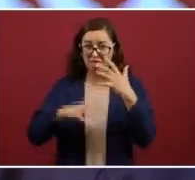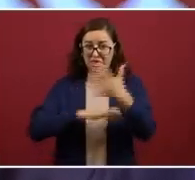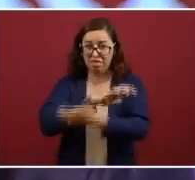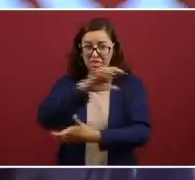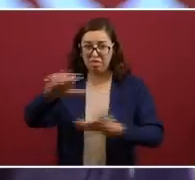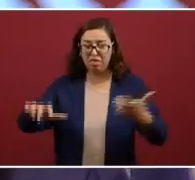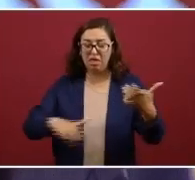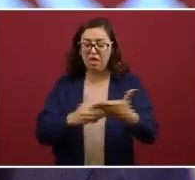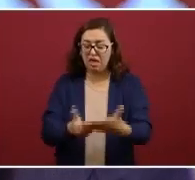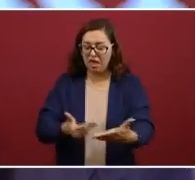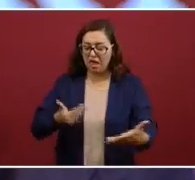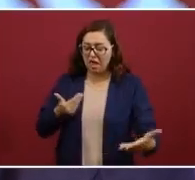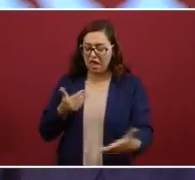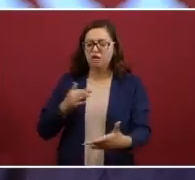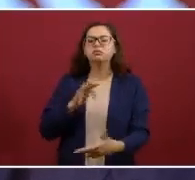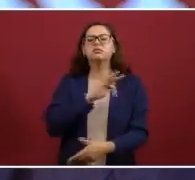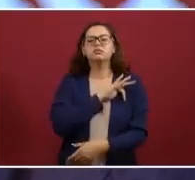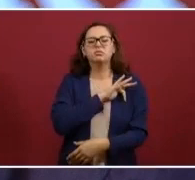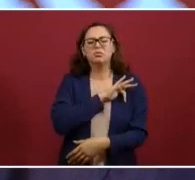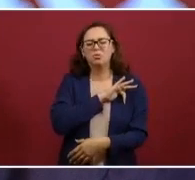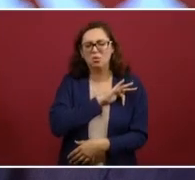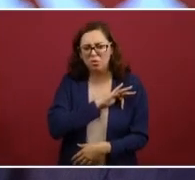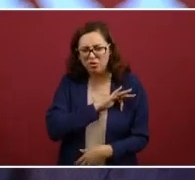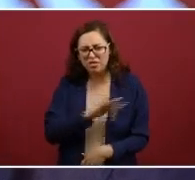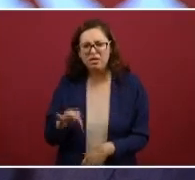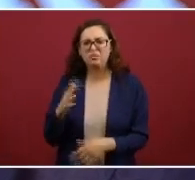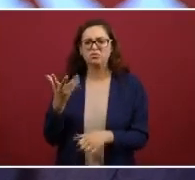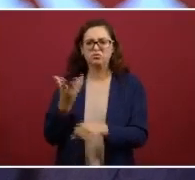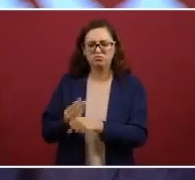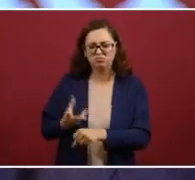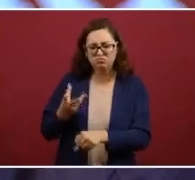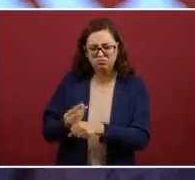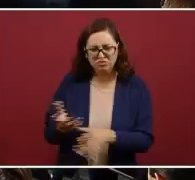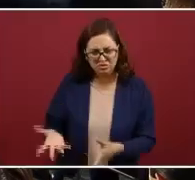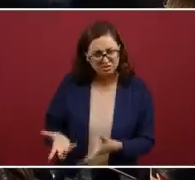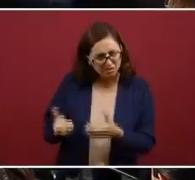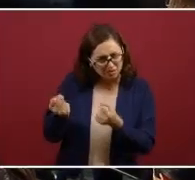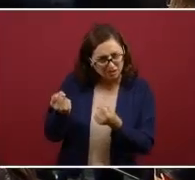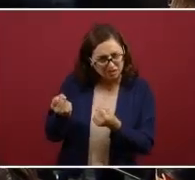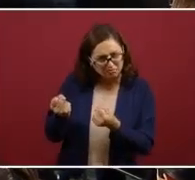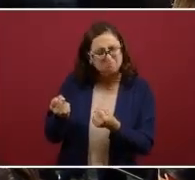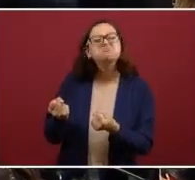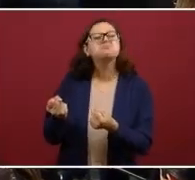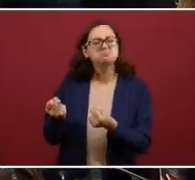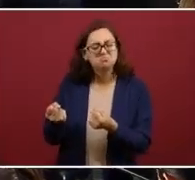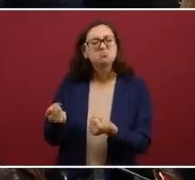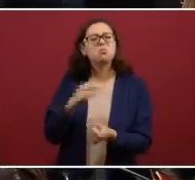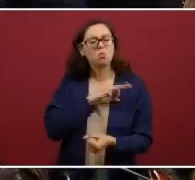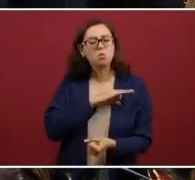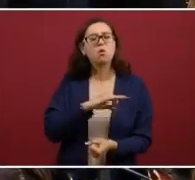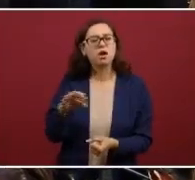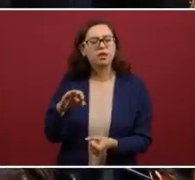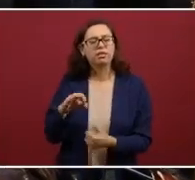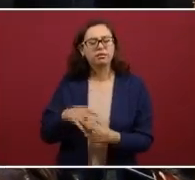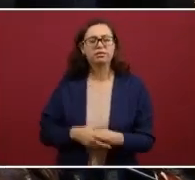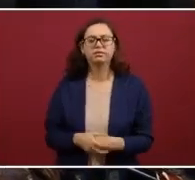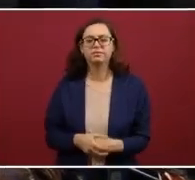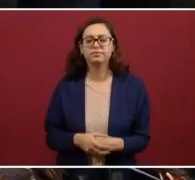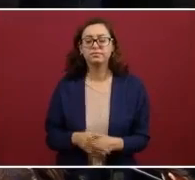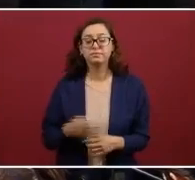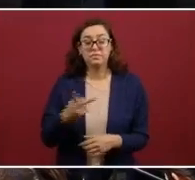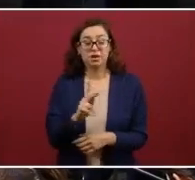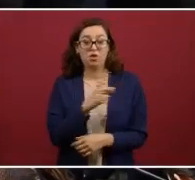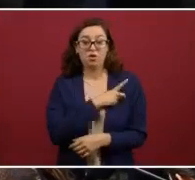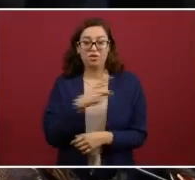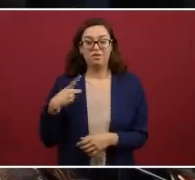¿Podremos lograrlo a través de la Secretaría de Medio Ambiente y Recursos Naturales? Creo que sí. Y antes que todo debemos recordar